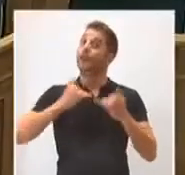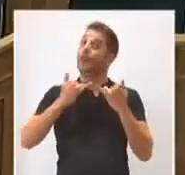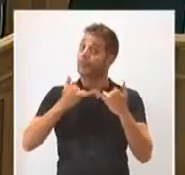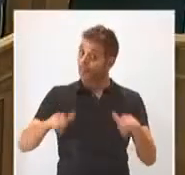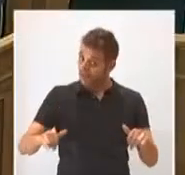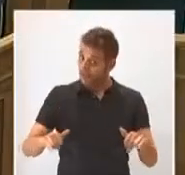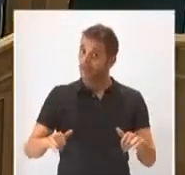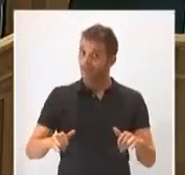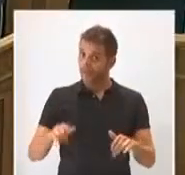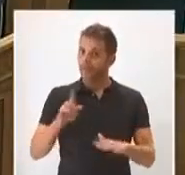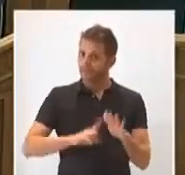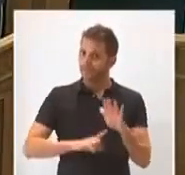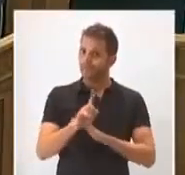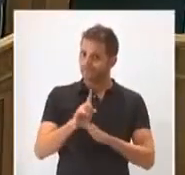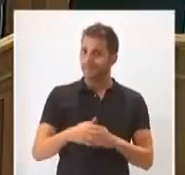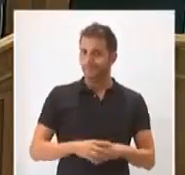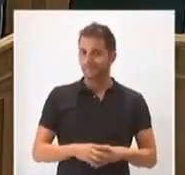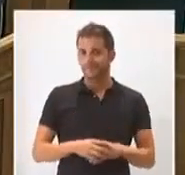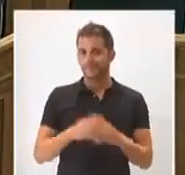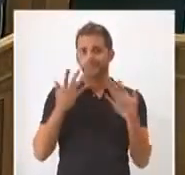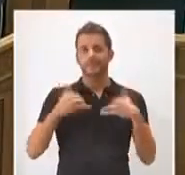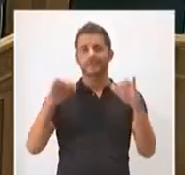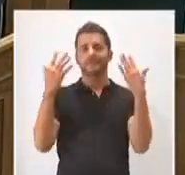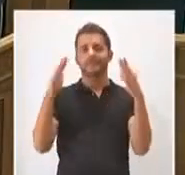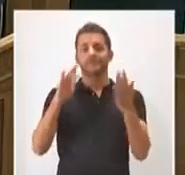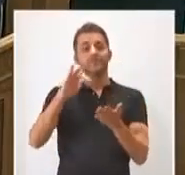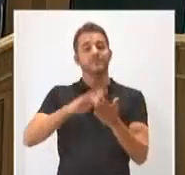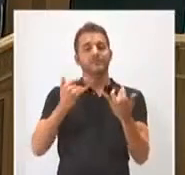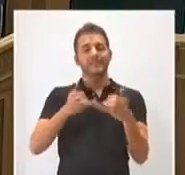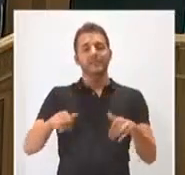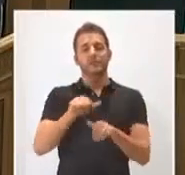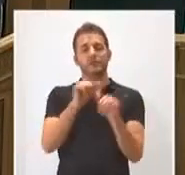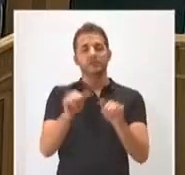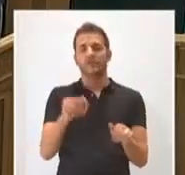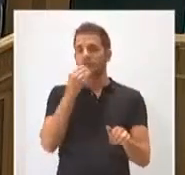recuperándonos celebraremos eso de una manera extraordinaria